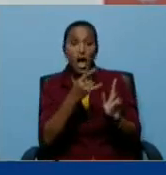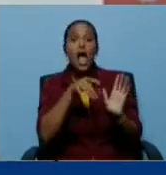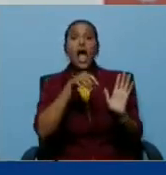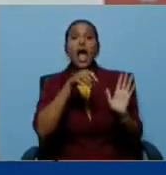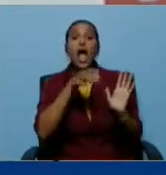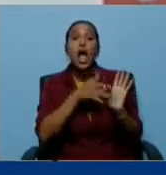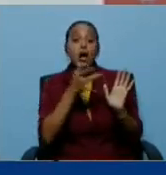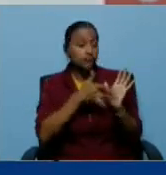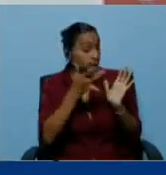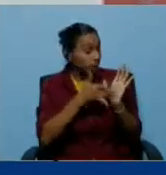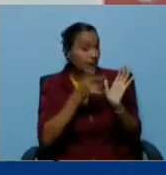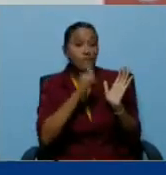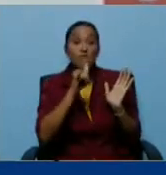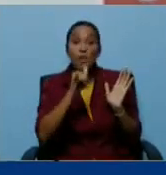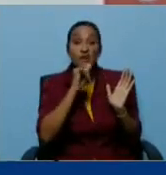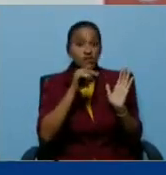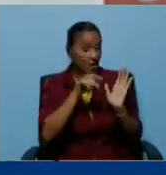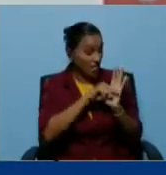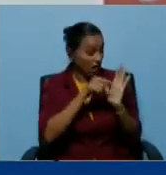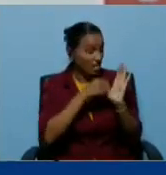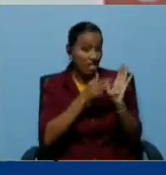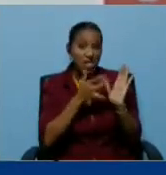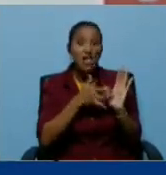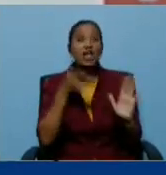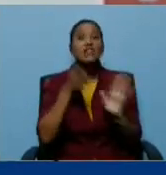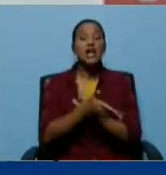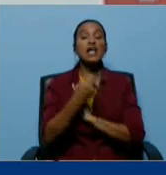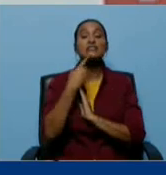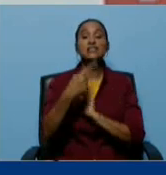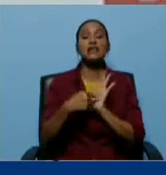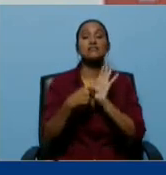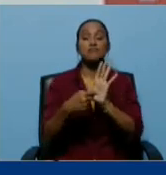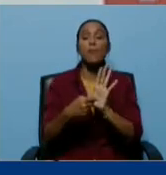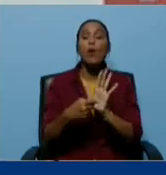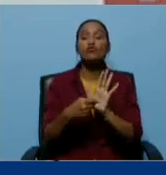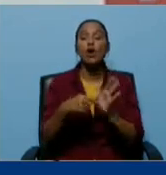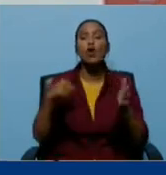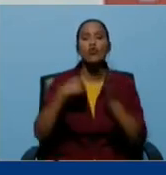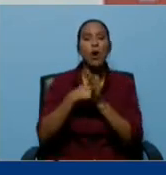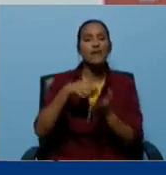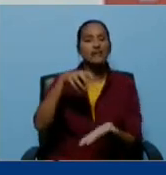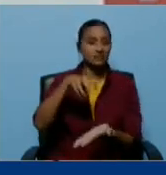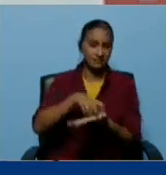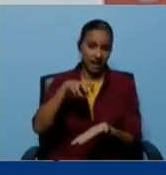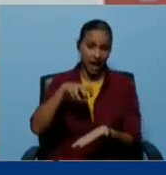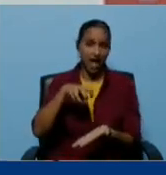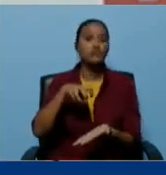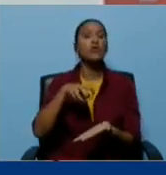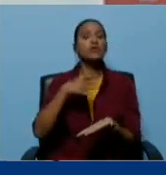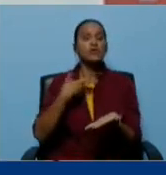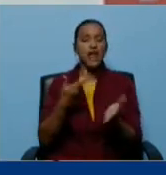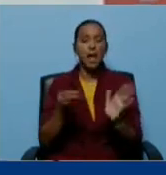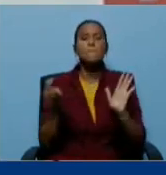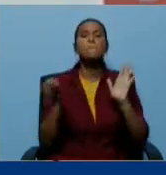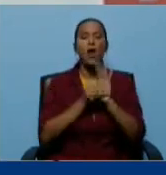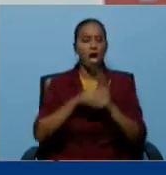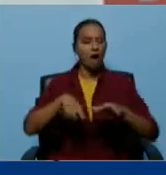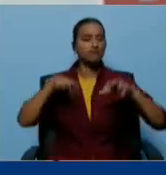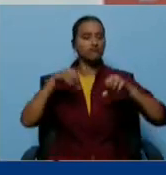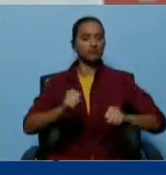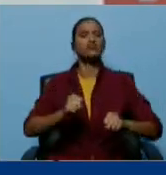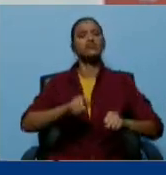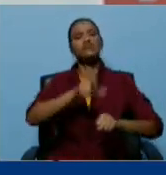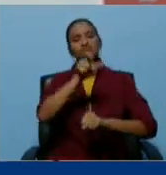que pretende justificar un golpe de Estado y la instauración de un régimen violento, lleno